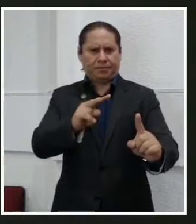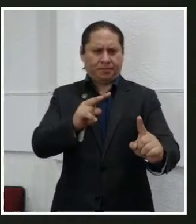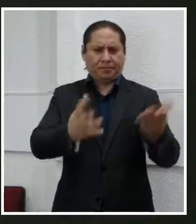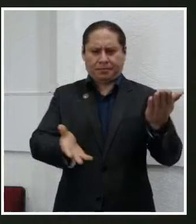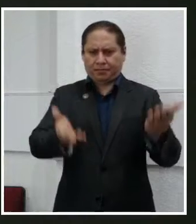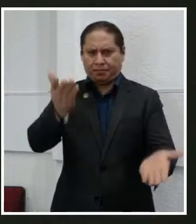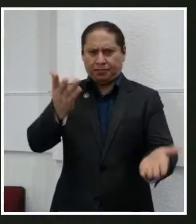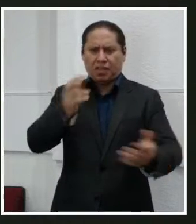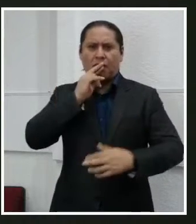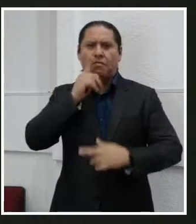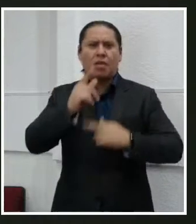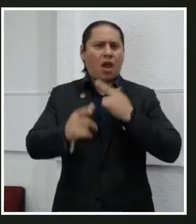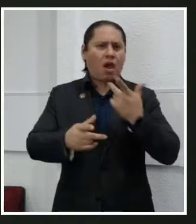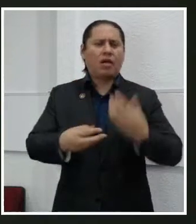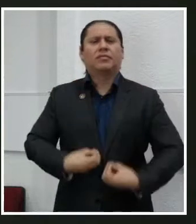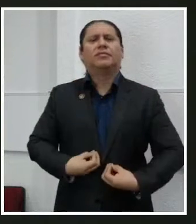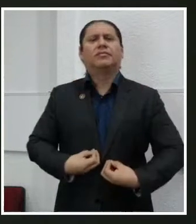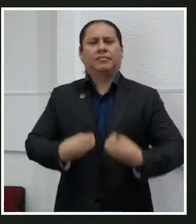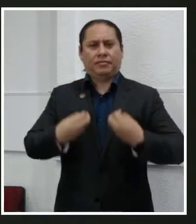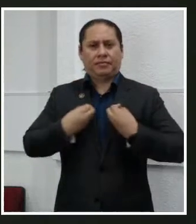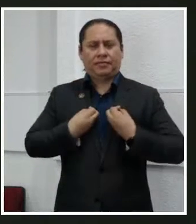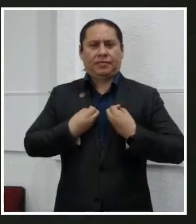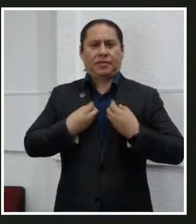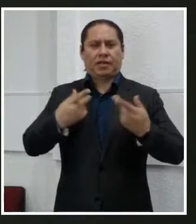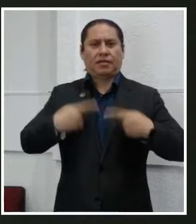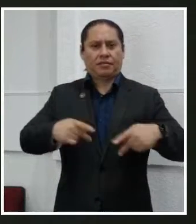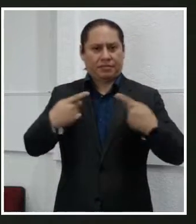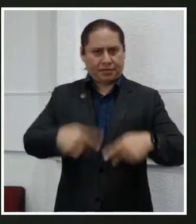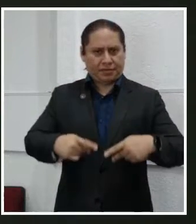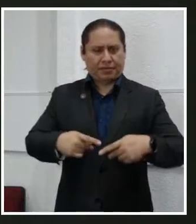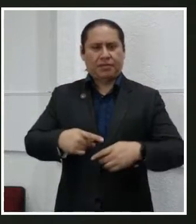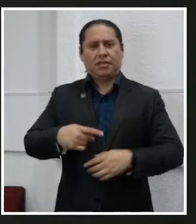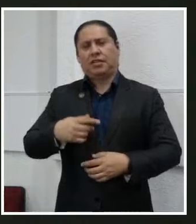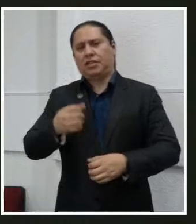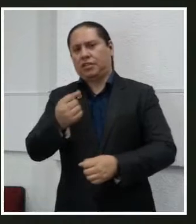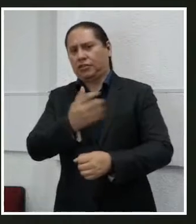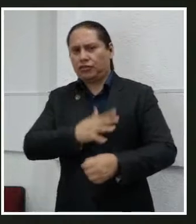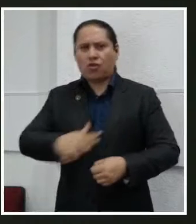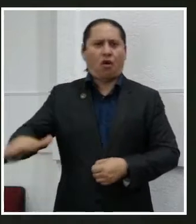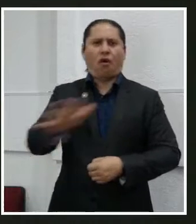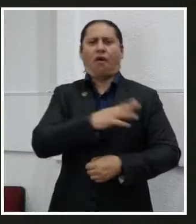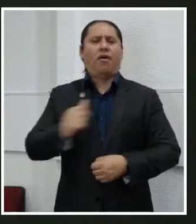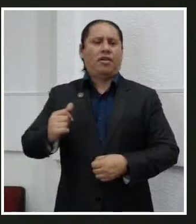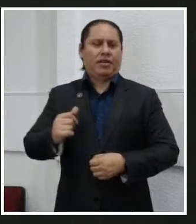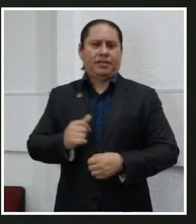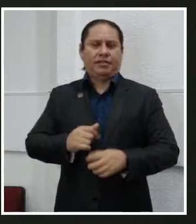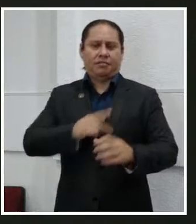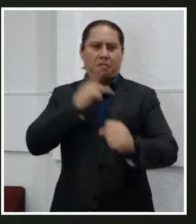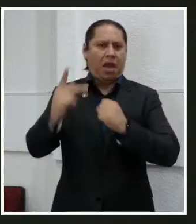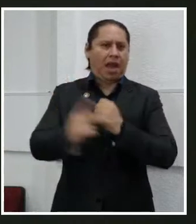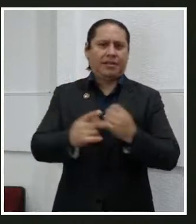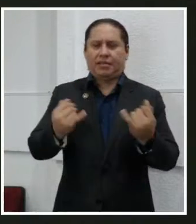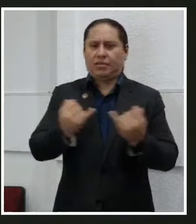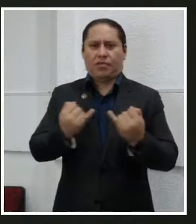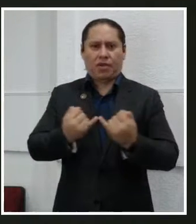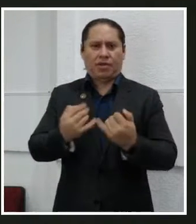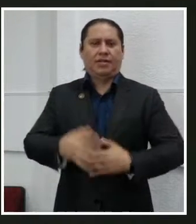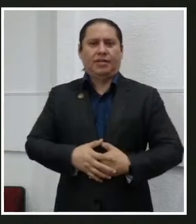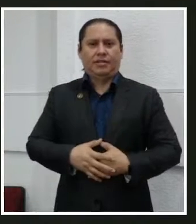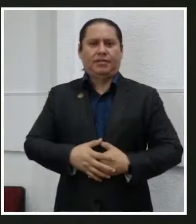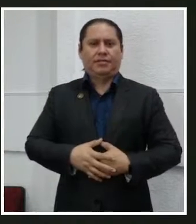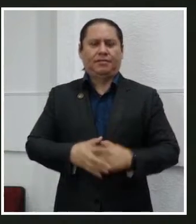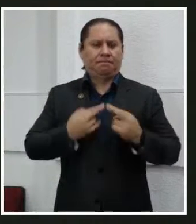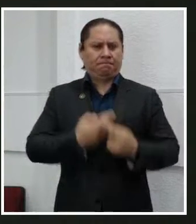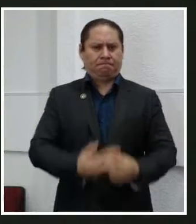género mejora la vida de las personas, de las sociedades y de los países,